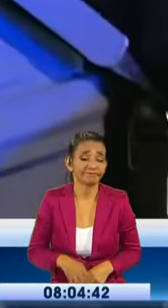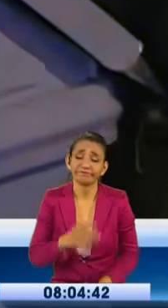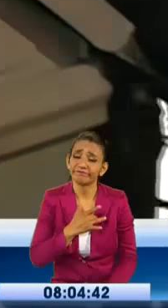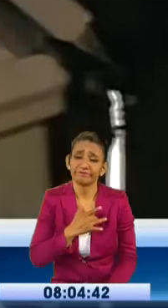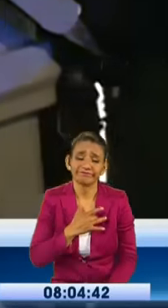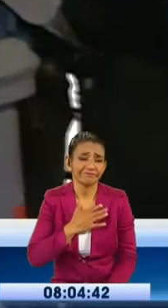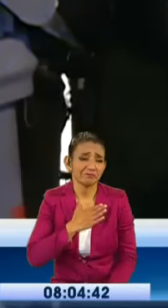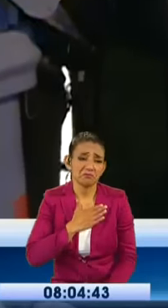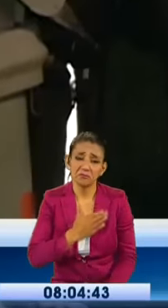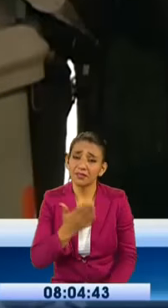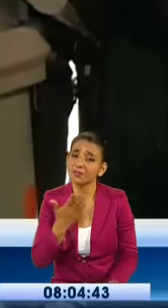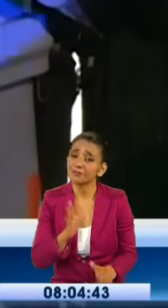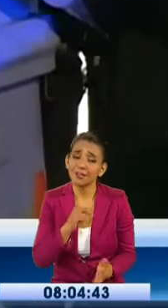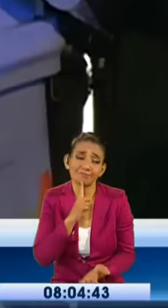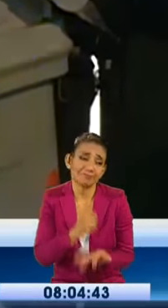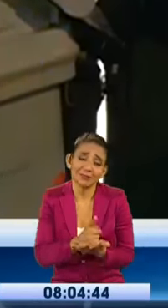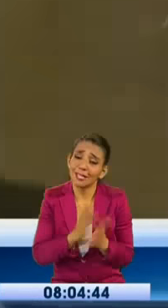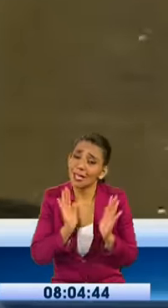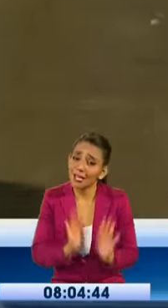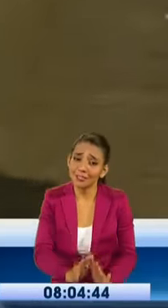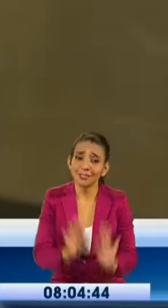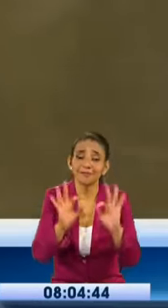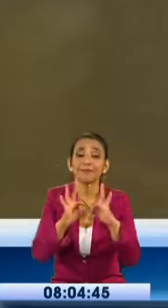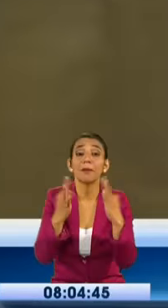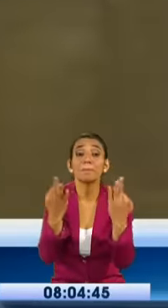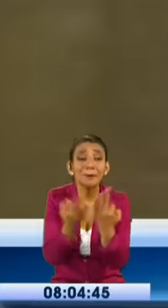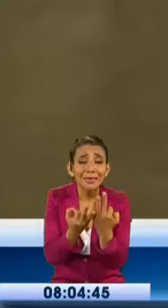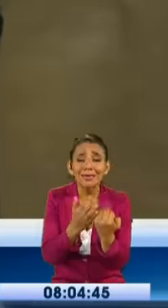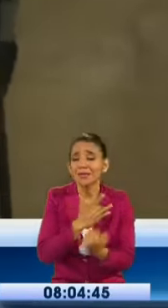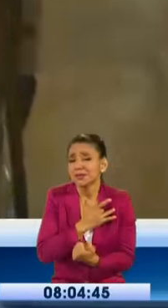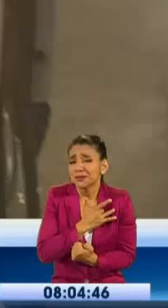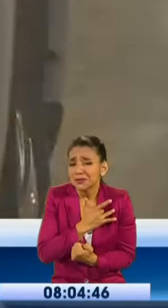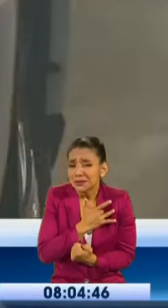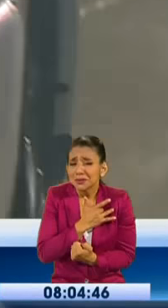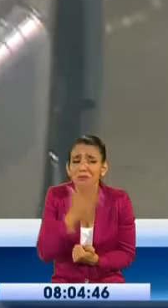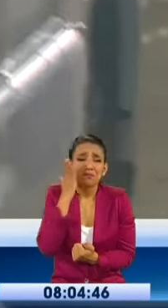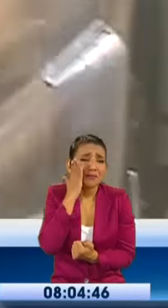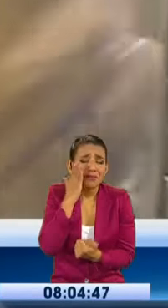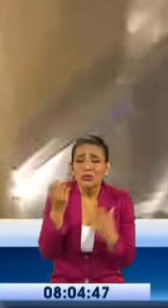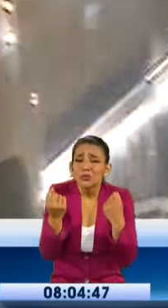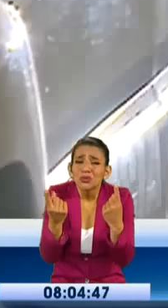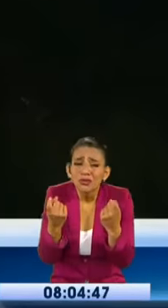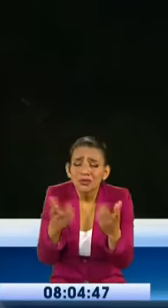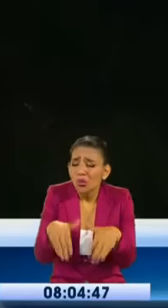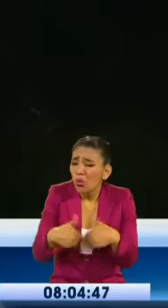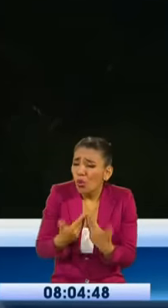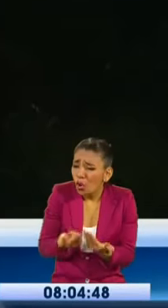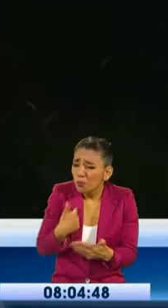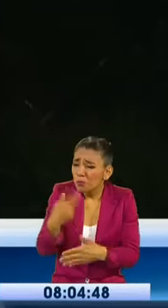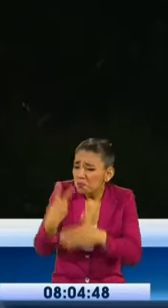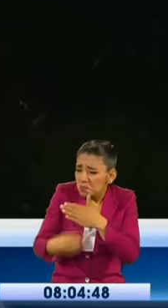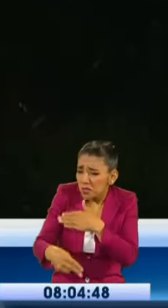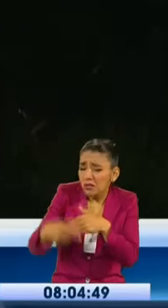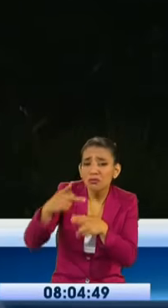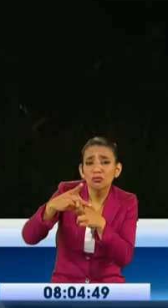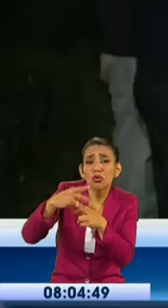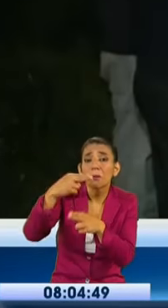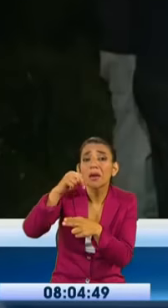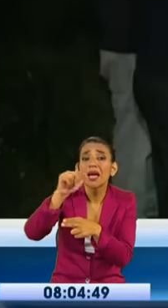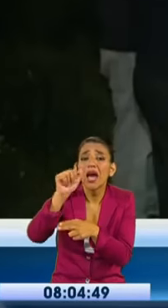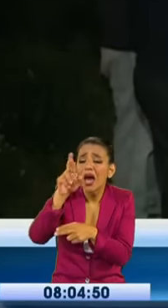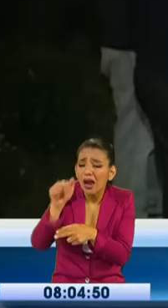desgarradora realidad que deja una familia y a una madre sin poder comprender por qué acabaron con la existencia de Carla, una joven que